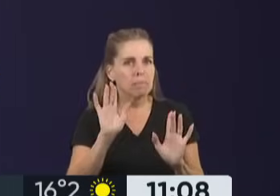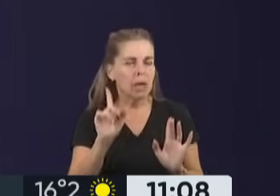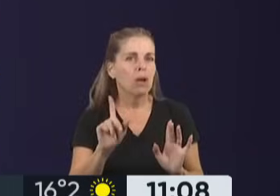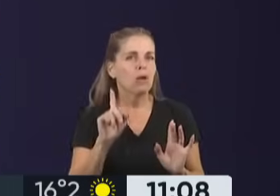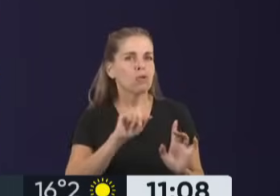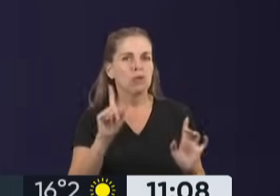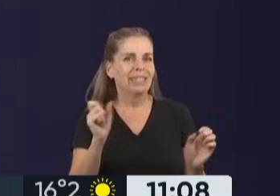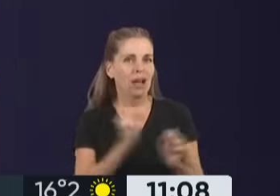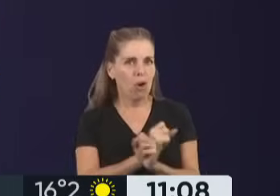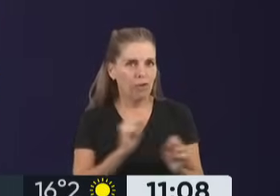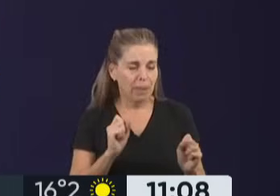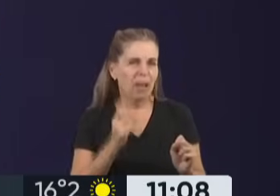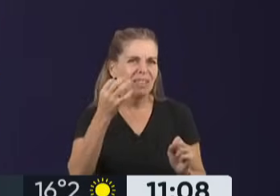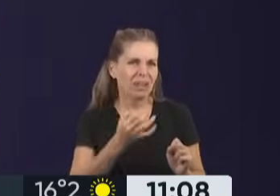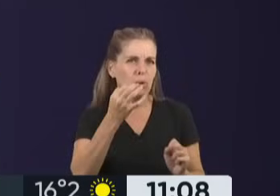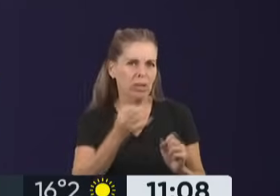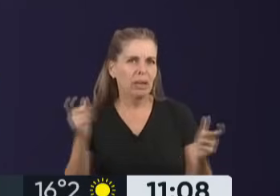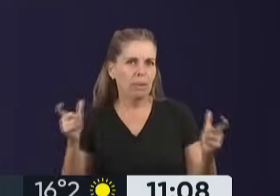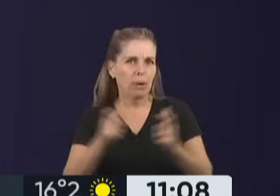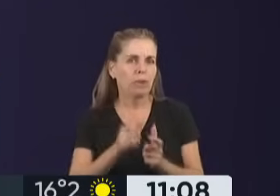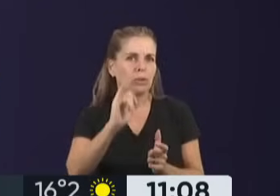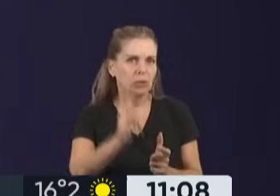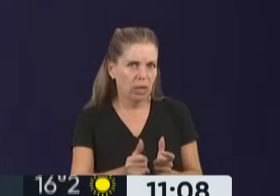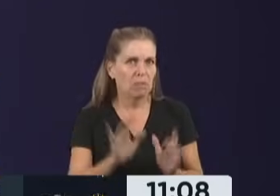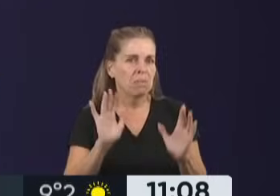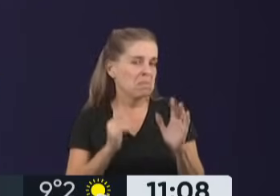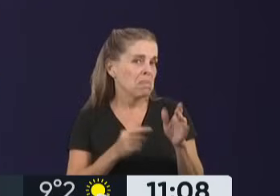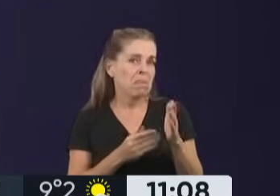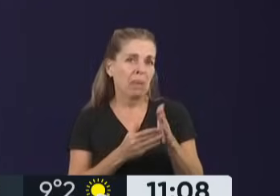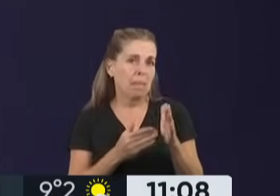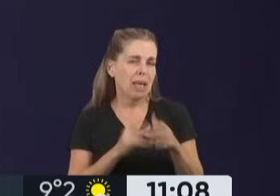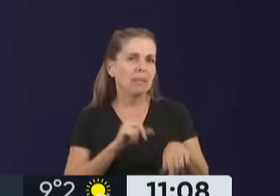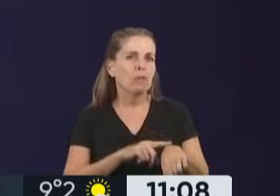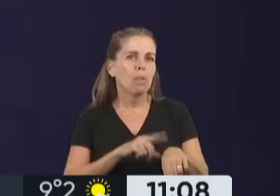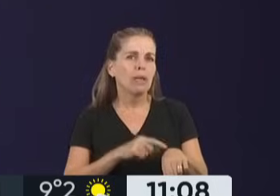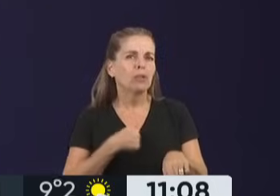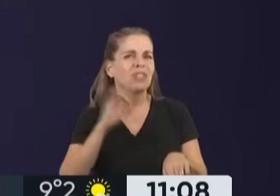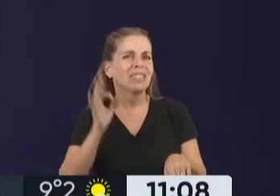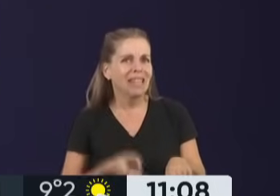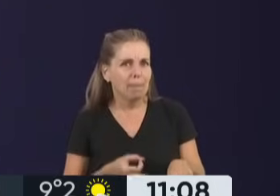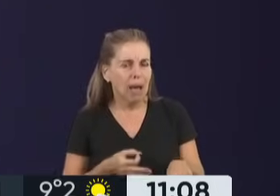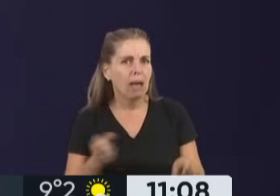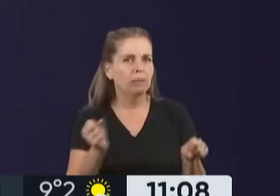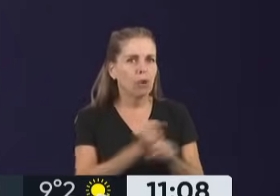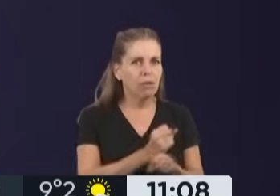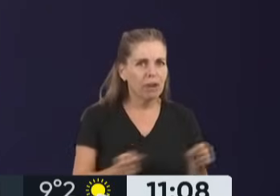esa reunión probablemente surja, exista y se dé. Cuando tenga los datos